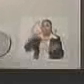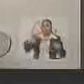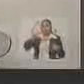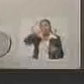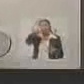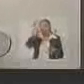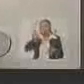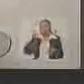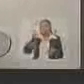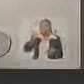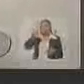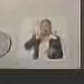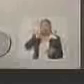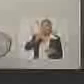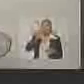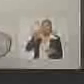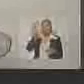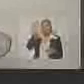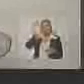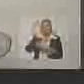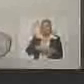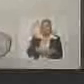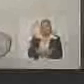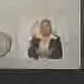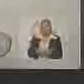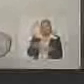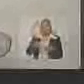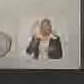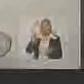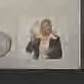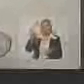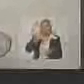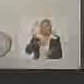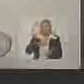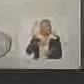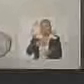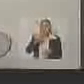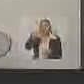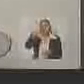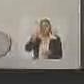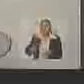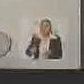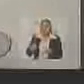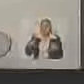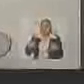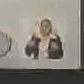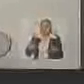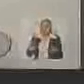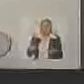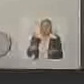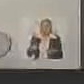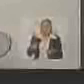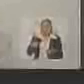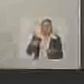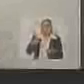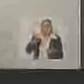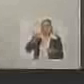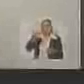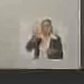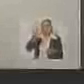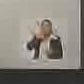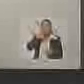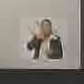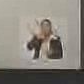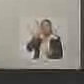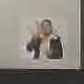nivel del Distrito Federal, nos dijera. ¿Qué nos puede comentar Mauricio Tabe de los actos de corrupción en